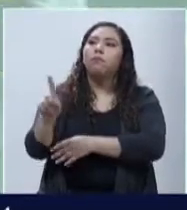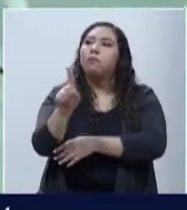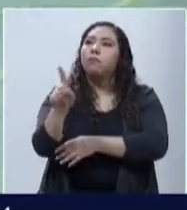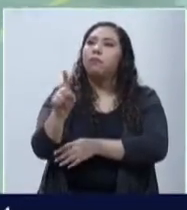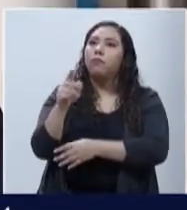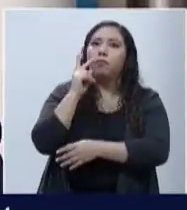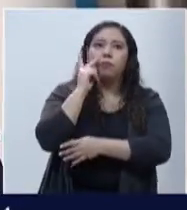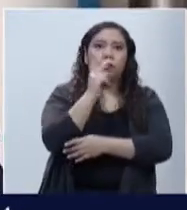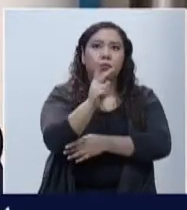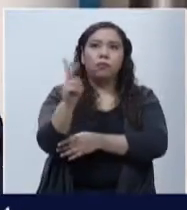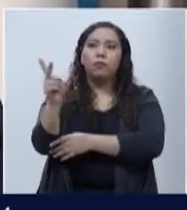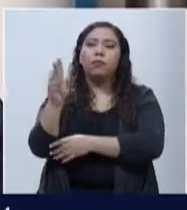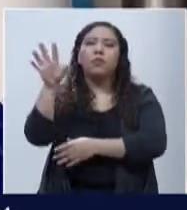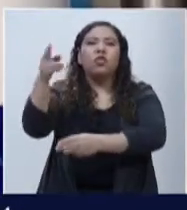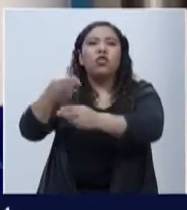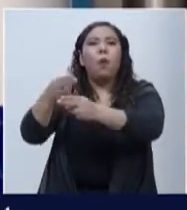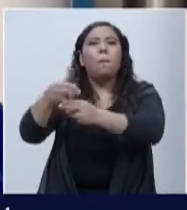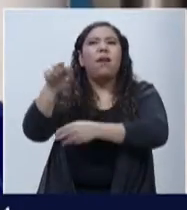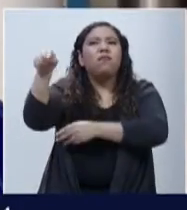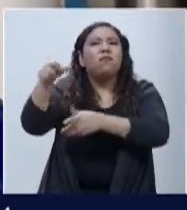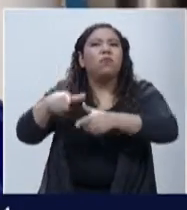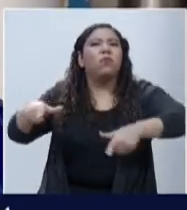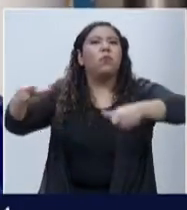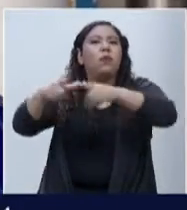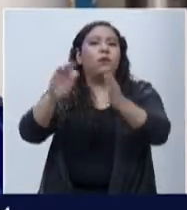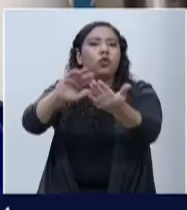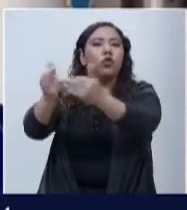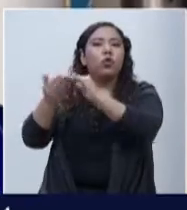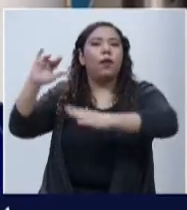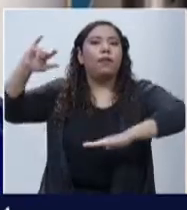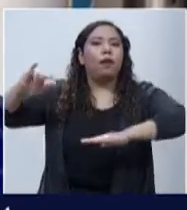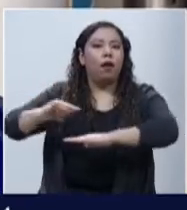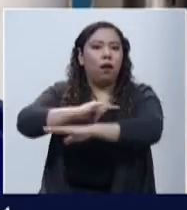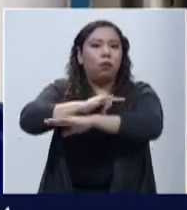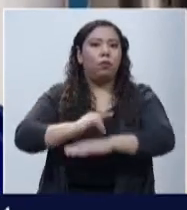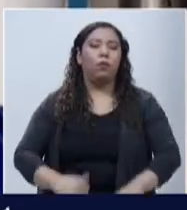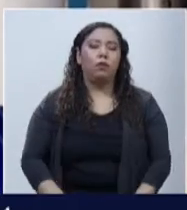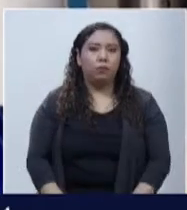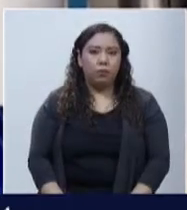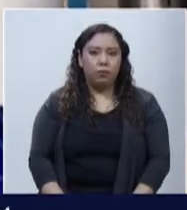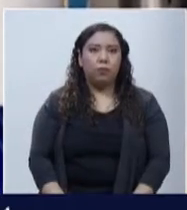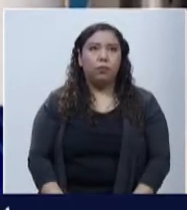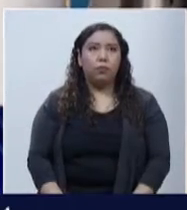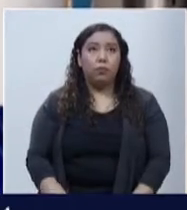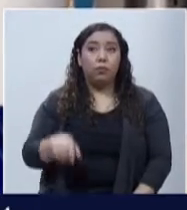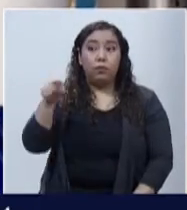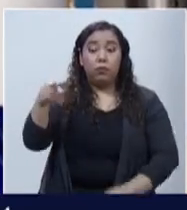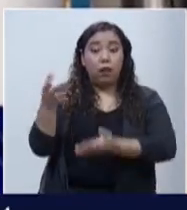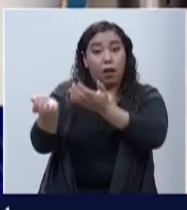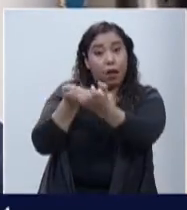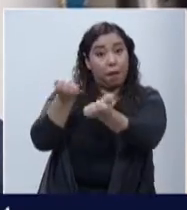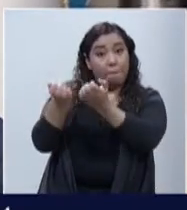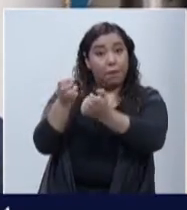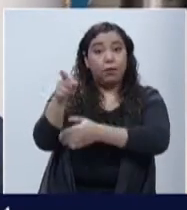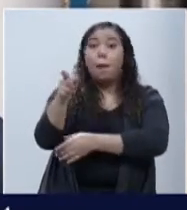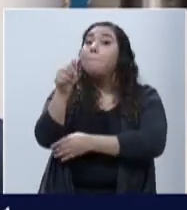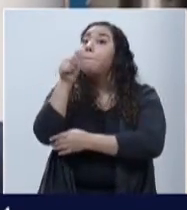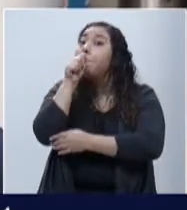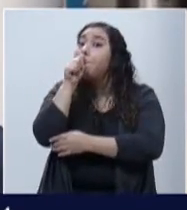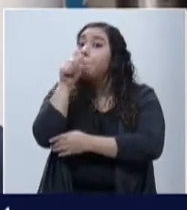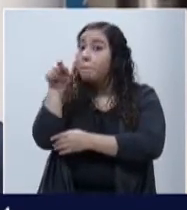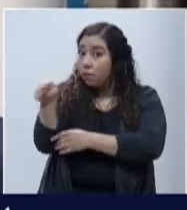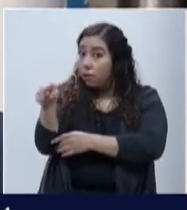aeropuerto lo interesante es que esta es nació como una empresa privada con